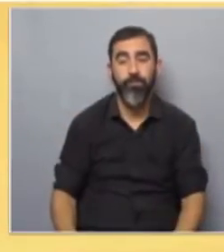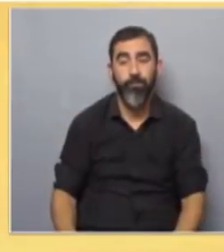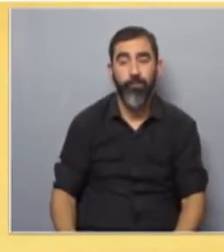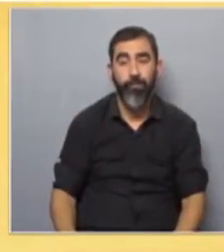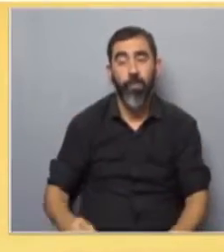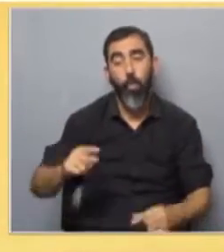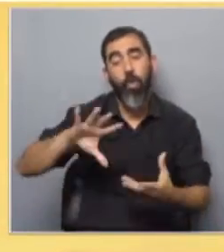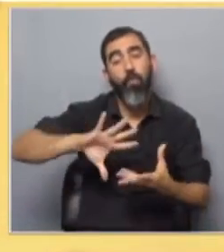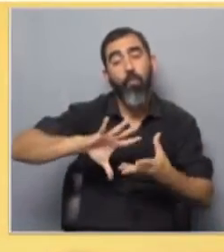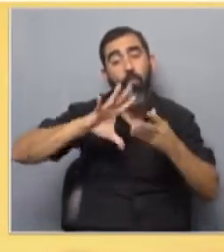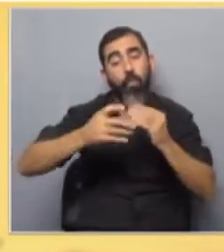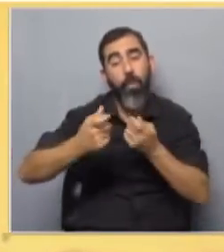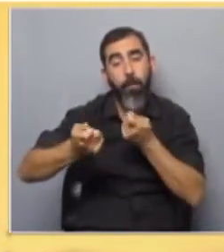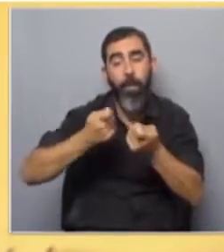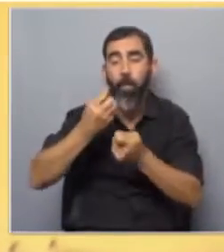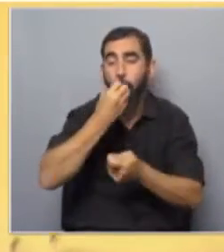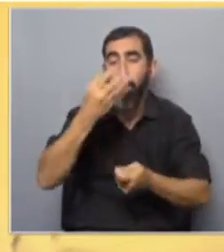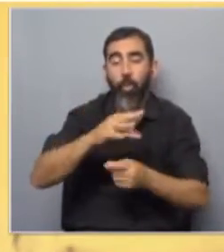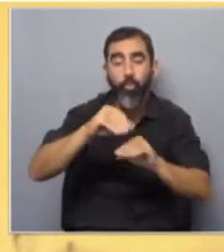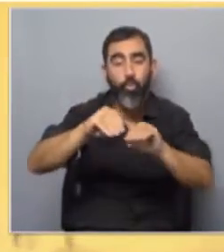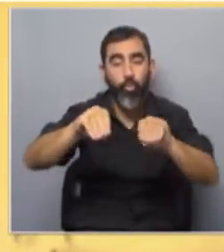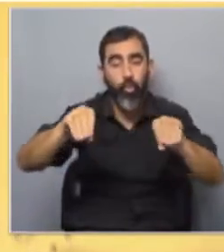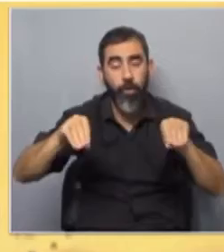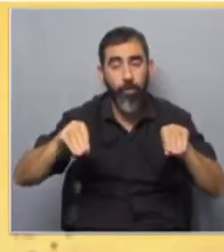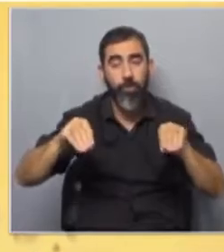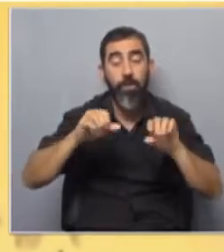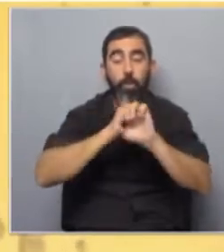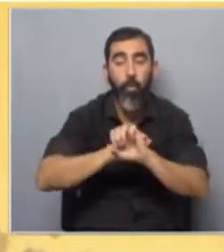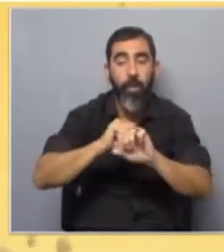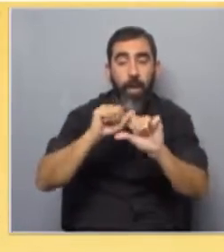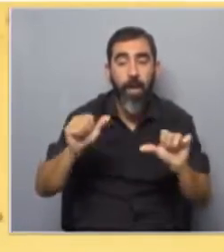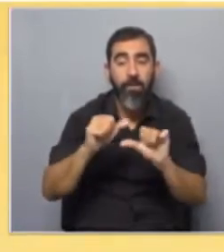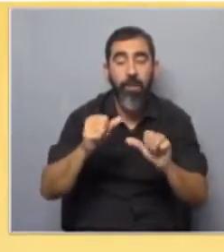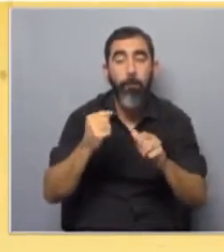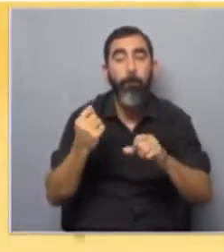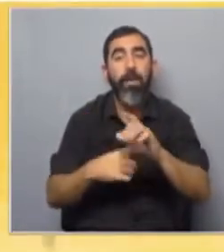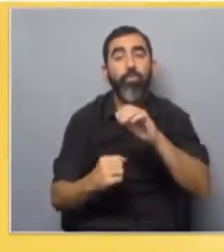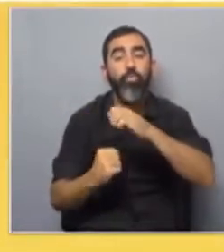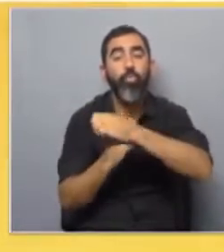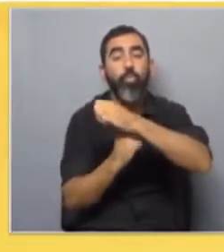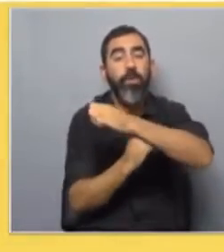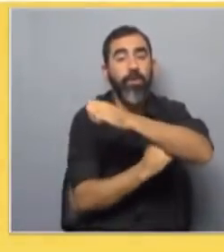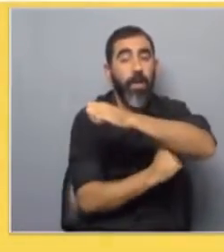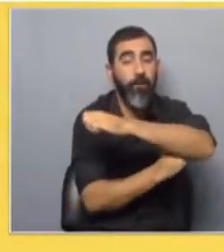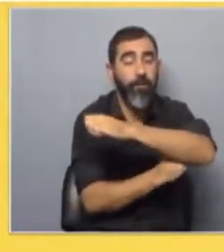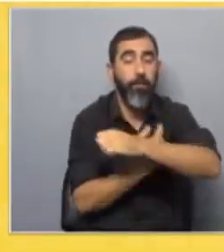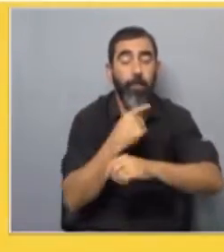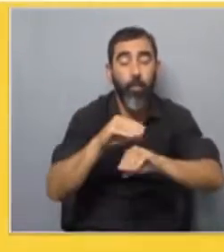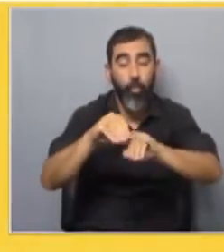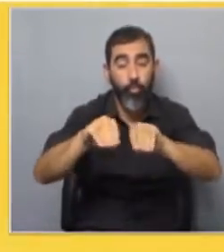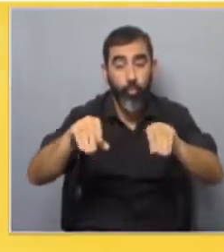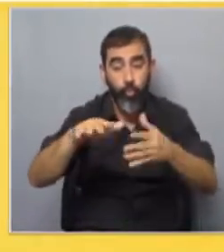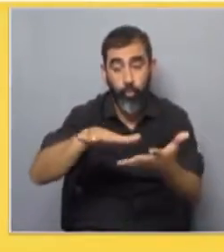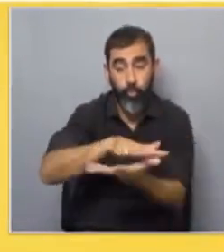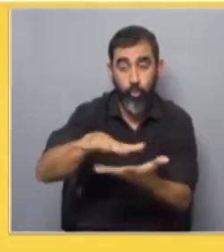de otras formas de manejo y mejoramiento de los suelos que nos permitirían prácticas más sustentables. Estos suelos, por ejemplo,